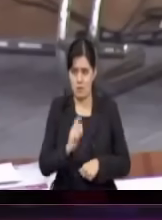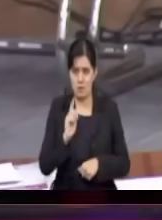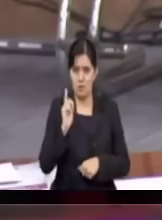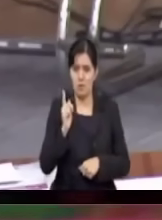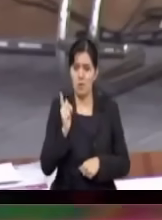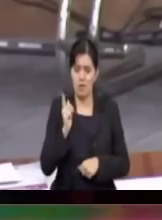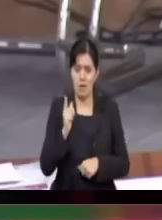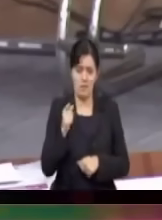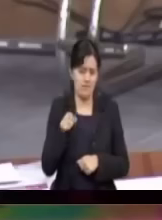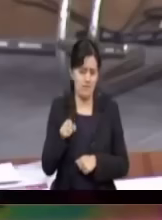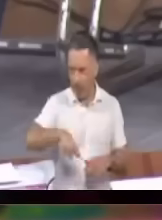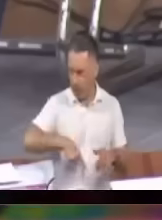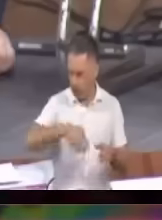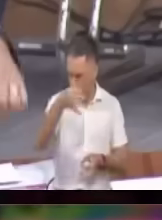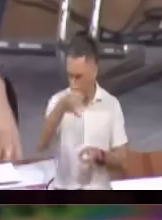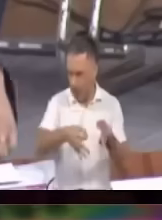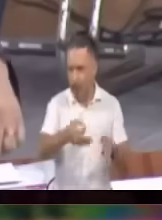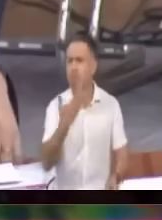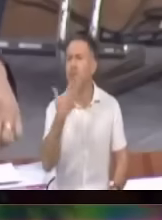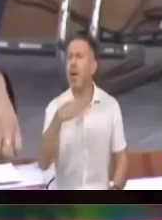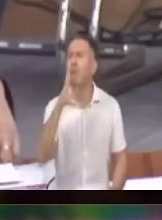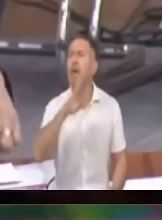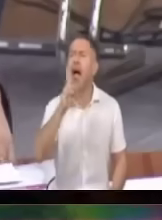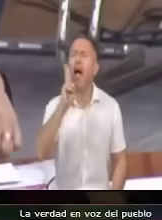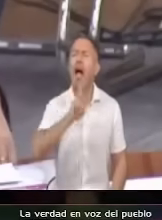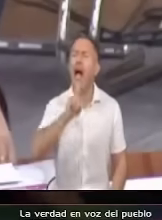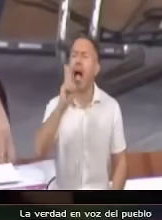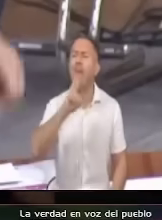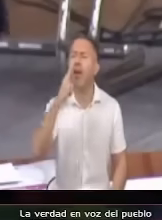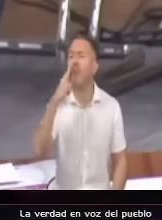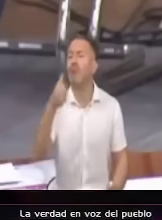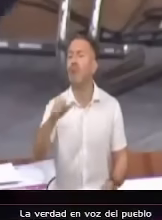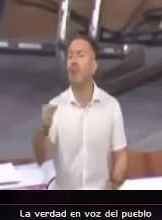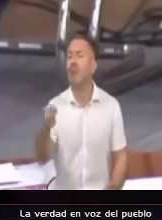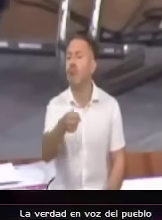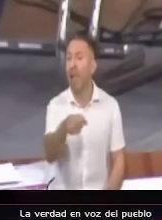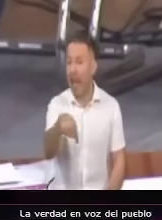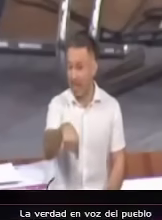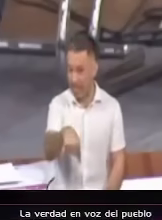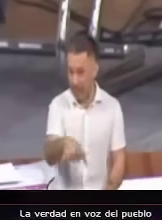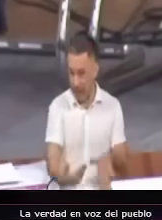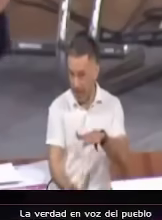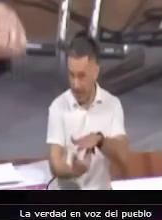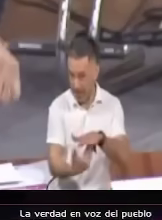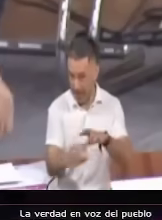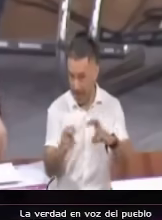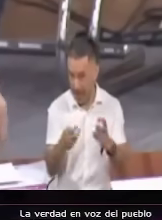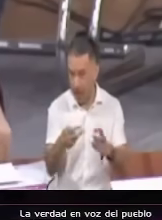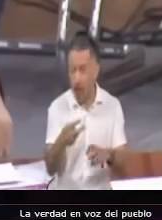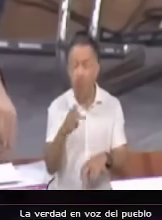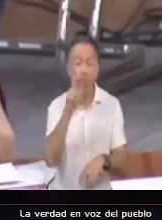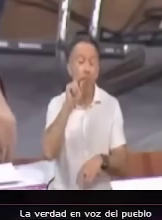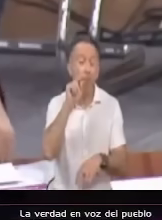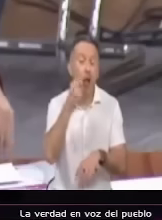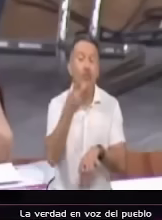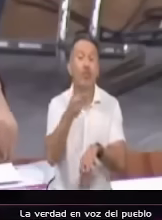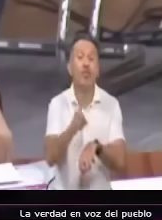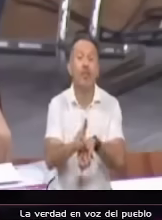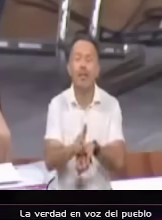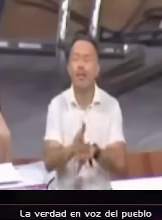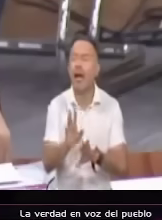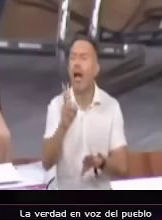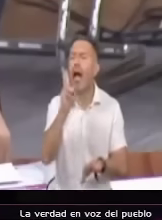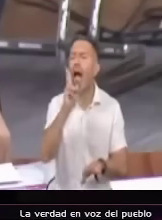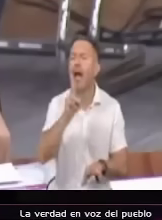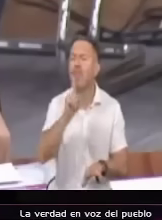esta persona a las autoridades. Y aquí, en esta mesa, en dos días, vamos a ver quién es el